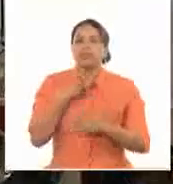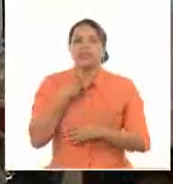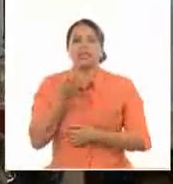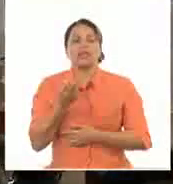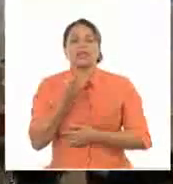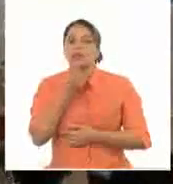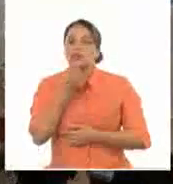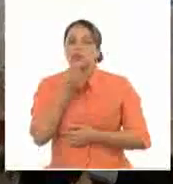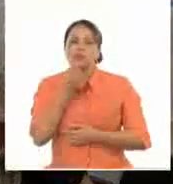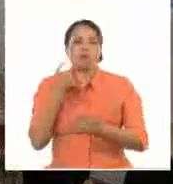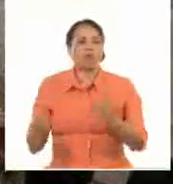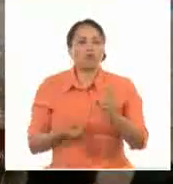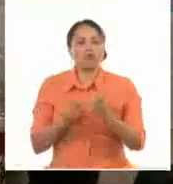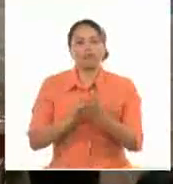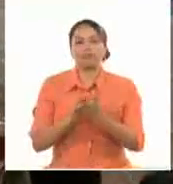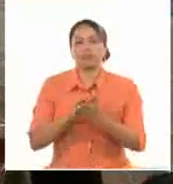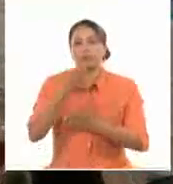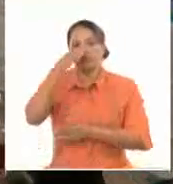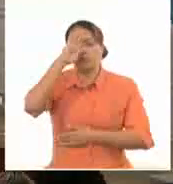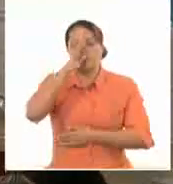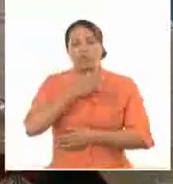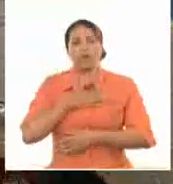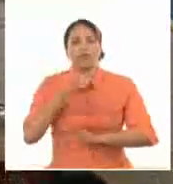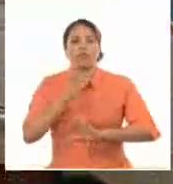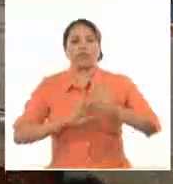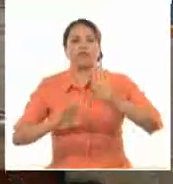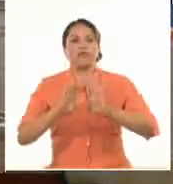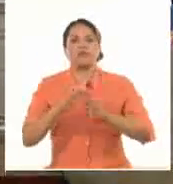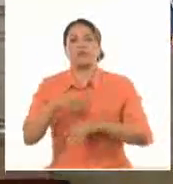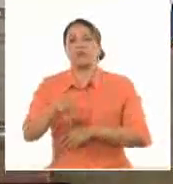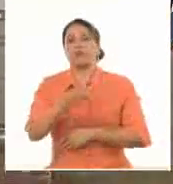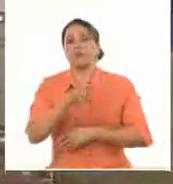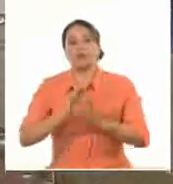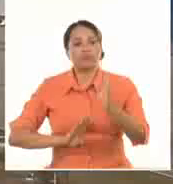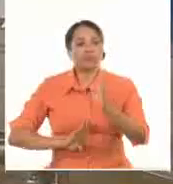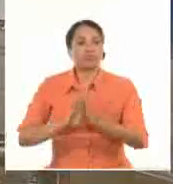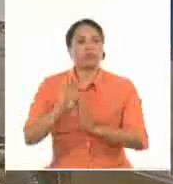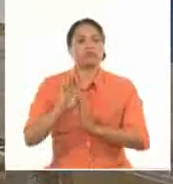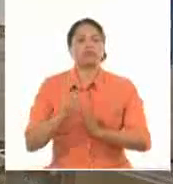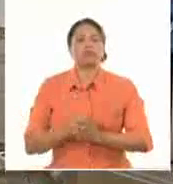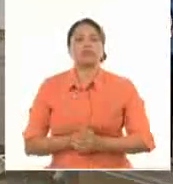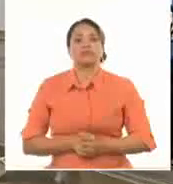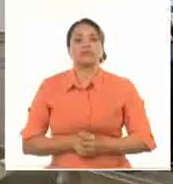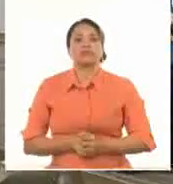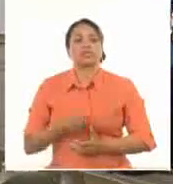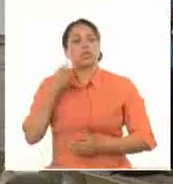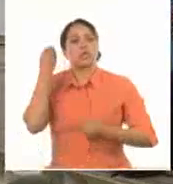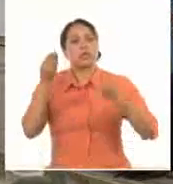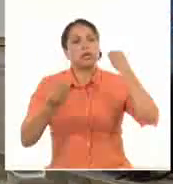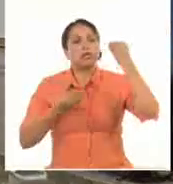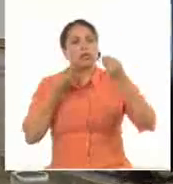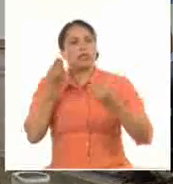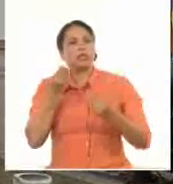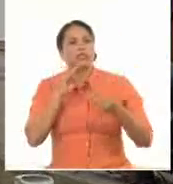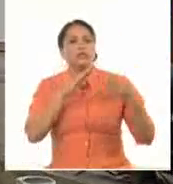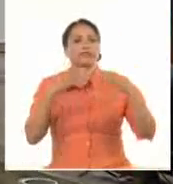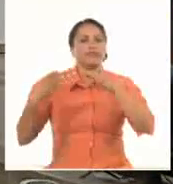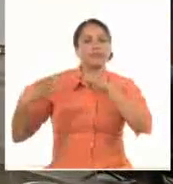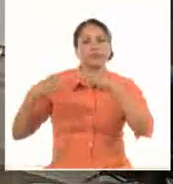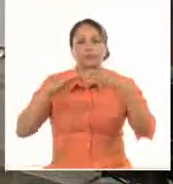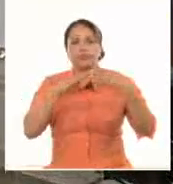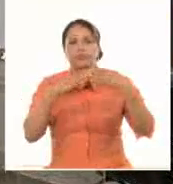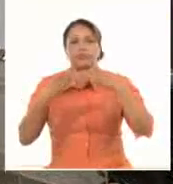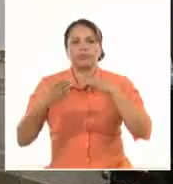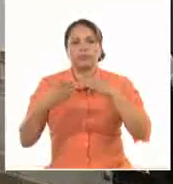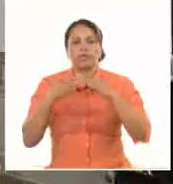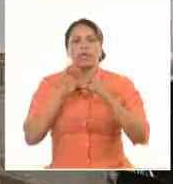historia, avanzan ustedes en la lógica revolucionaria. Analizan, discuten,